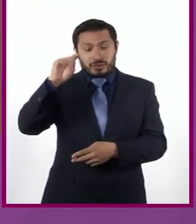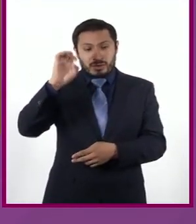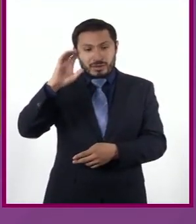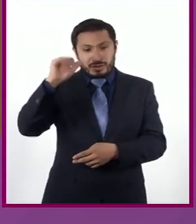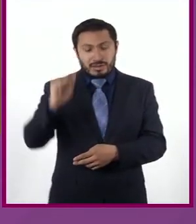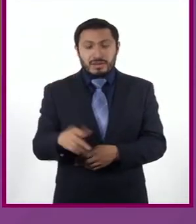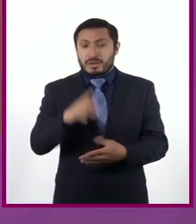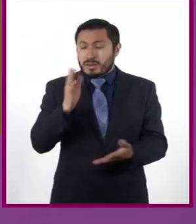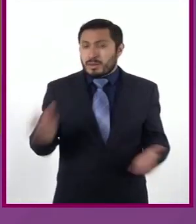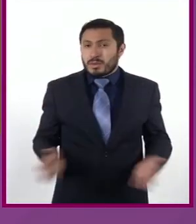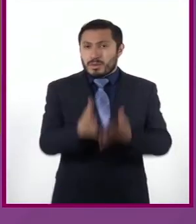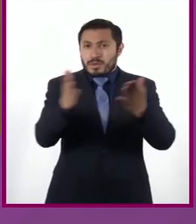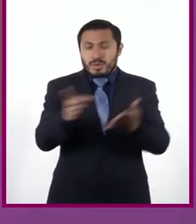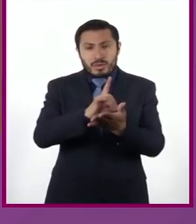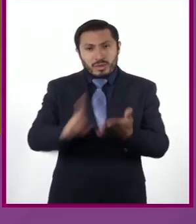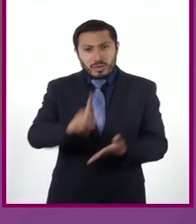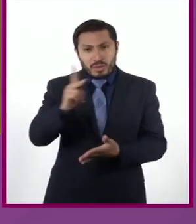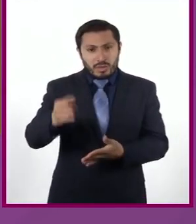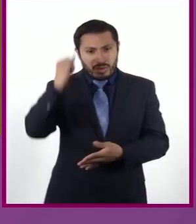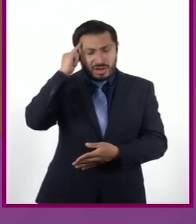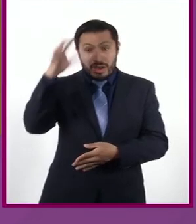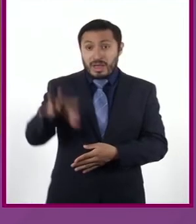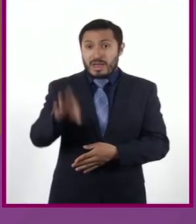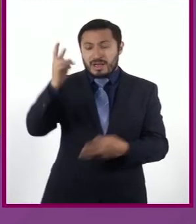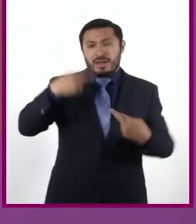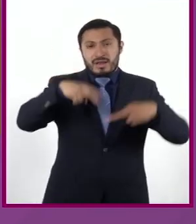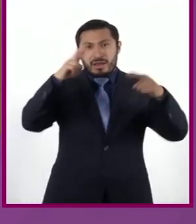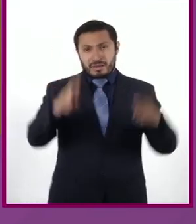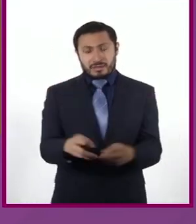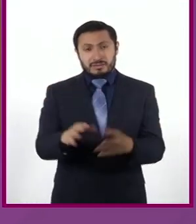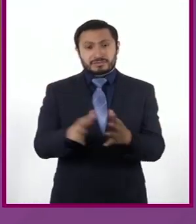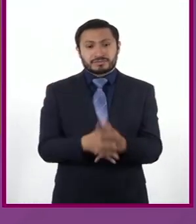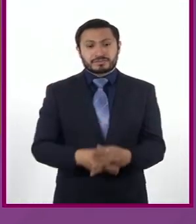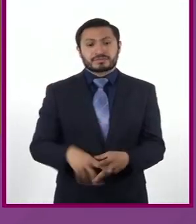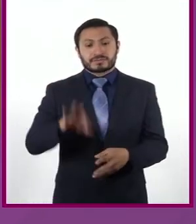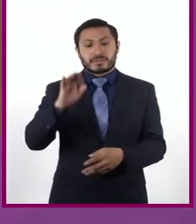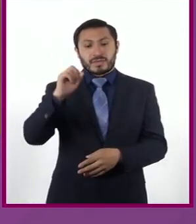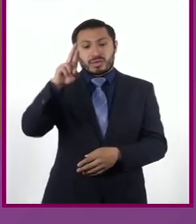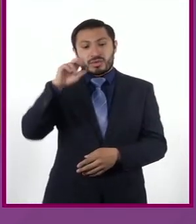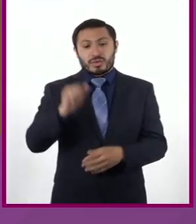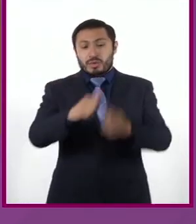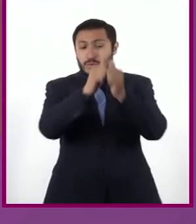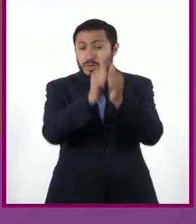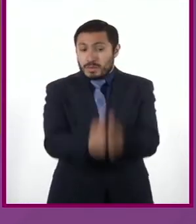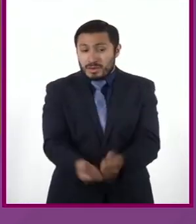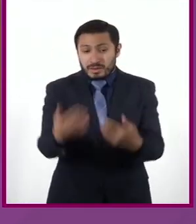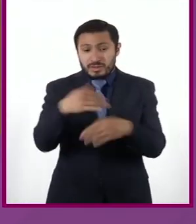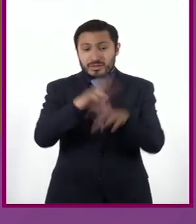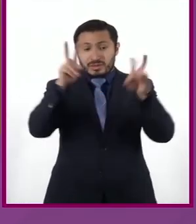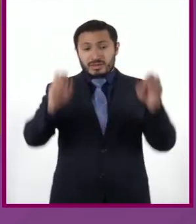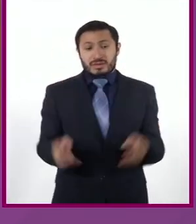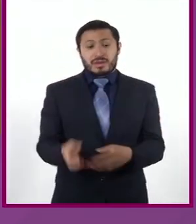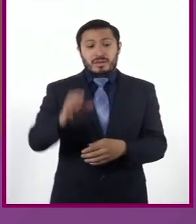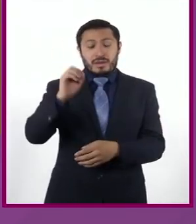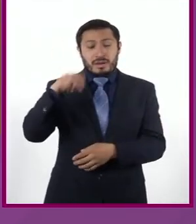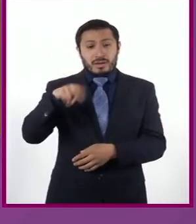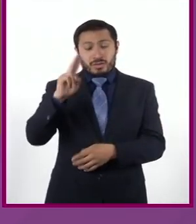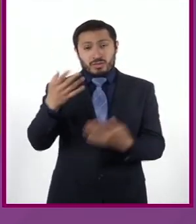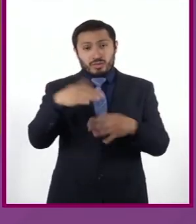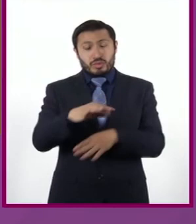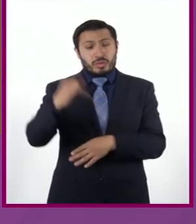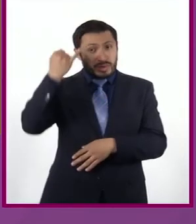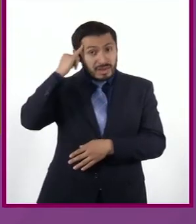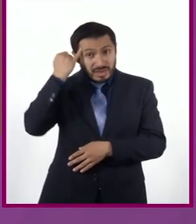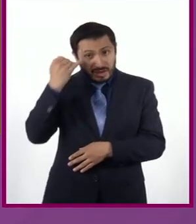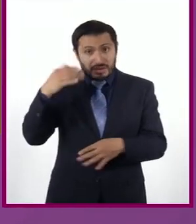los pueblos indígenas y electa como representante en el Foro Permanente sobre Cuestiones Indígenas de la ONU para el